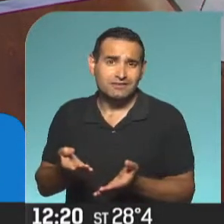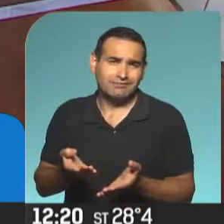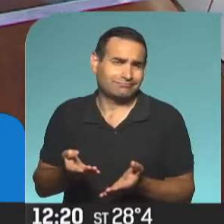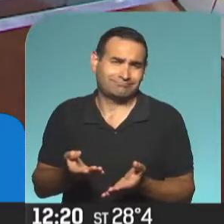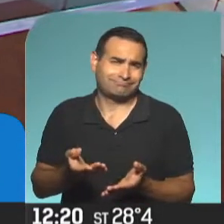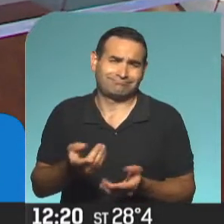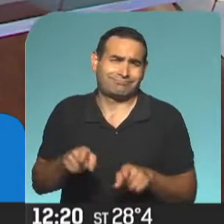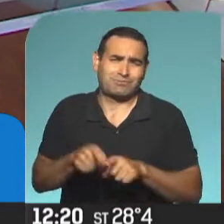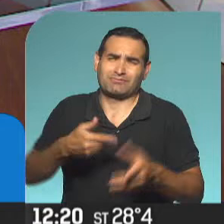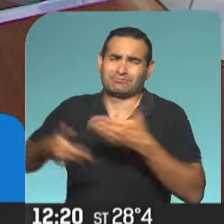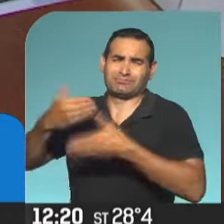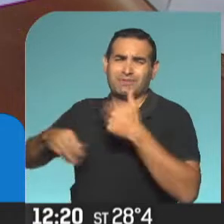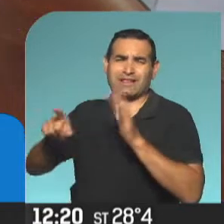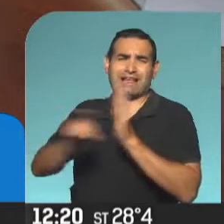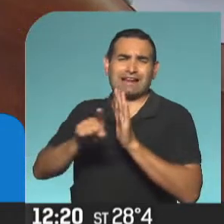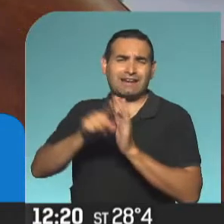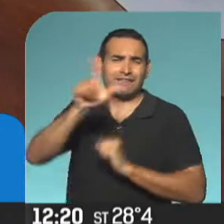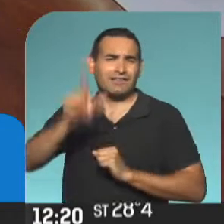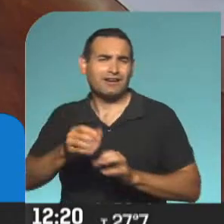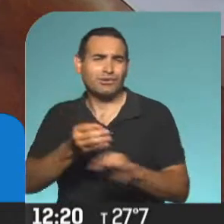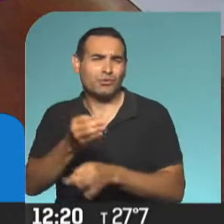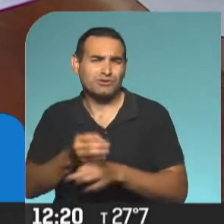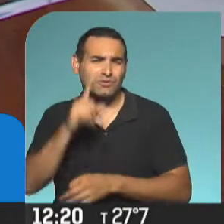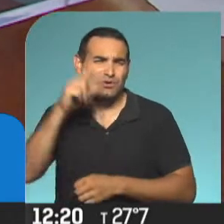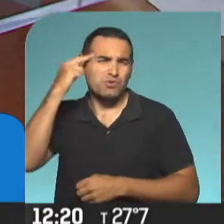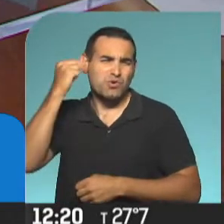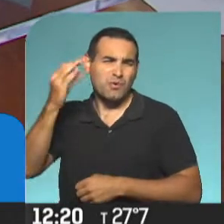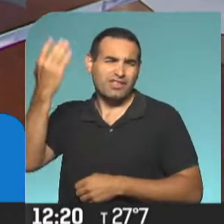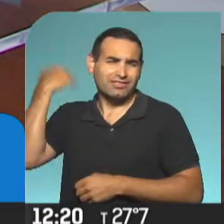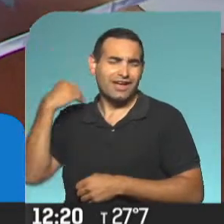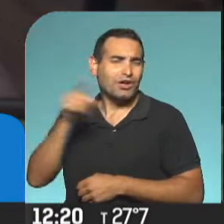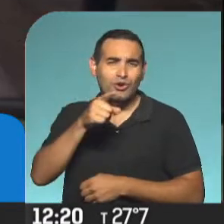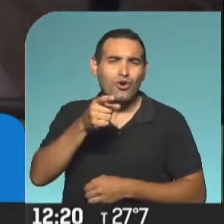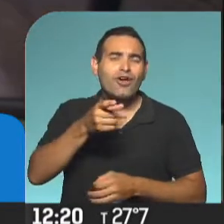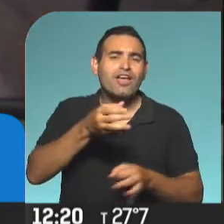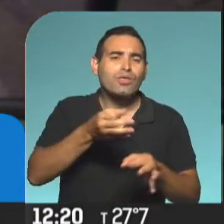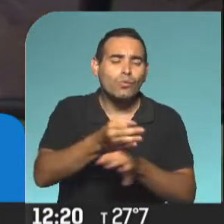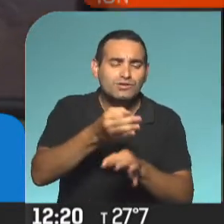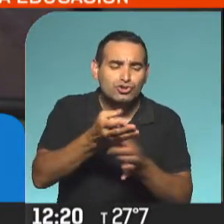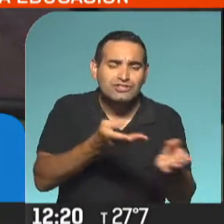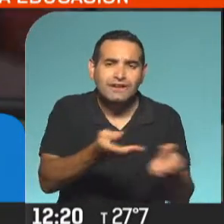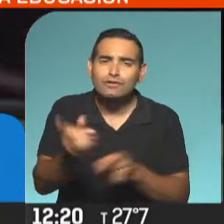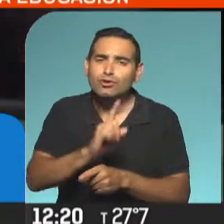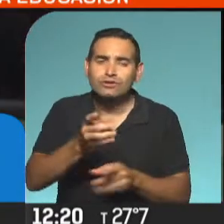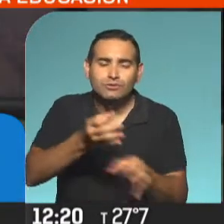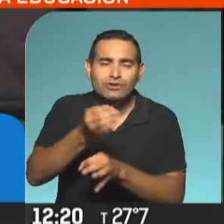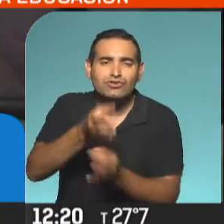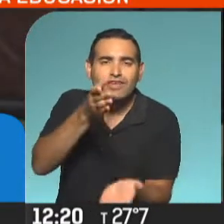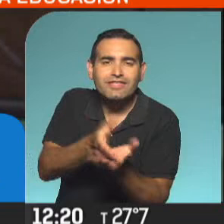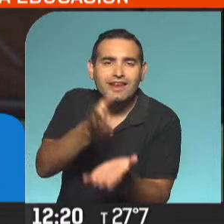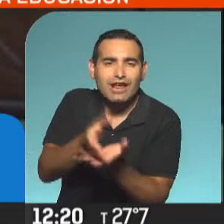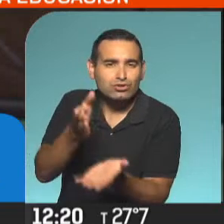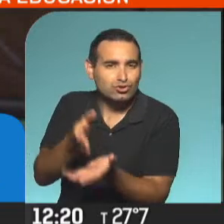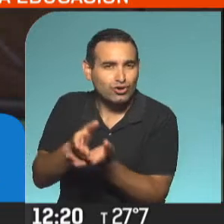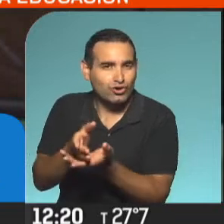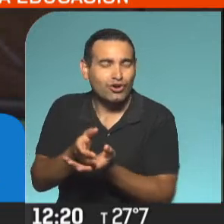ir hacia el año 90, a la ley federal de educación, y no concebirla como un derecho. Digo, hoy la ley 26.206 del año 2006